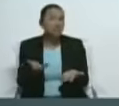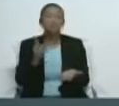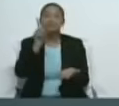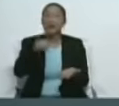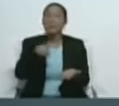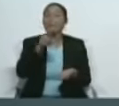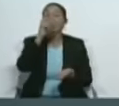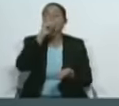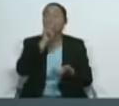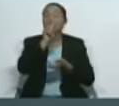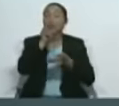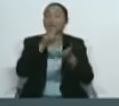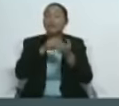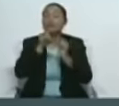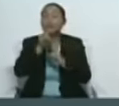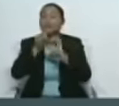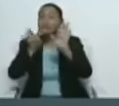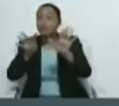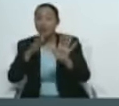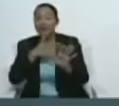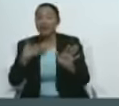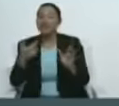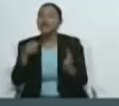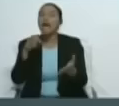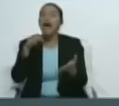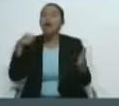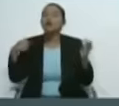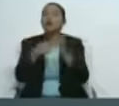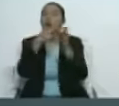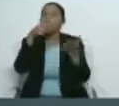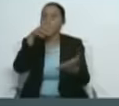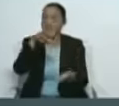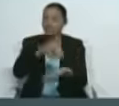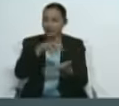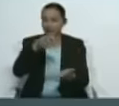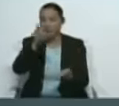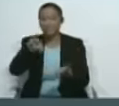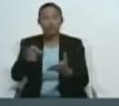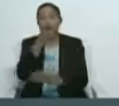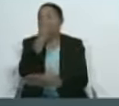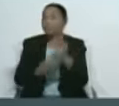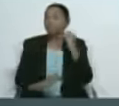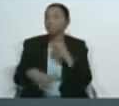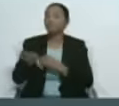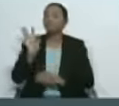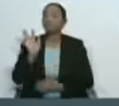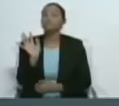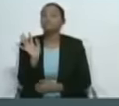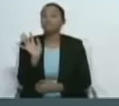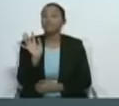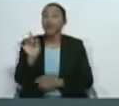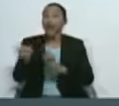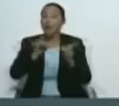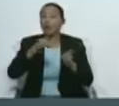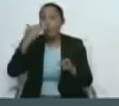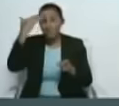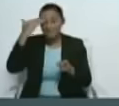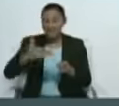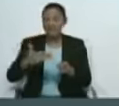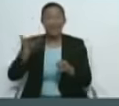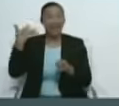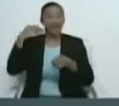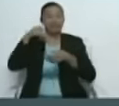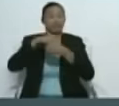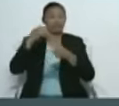donde participaron de manera abierta prófugos de la justicia y algunos militares que captaron